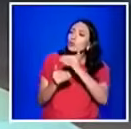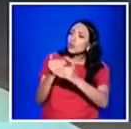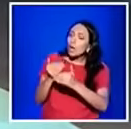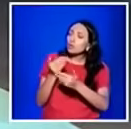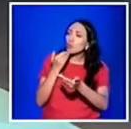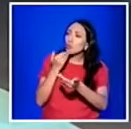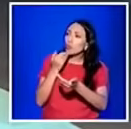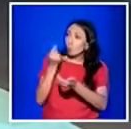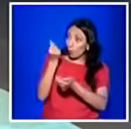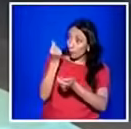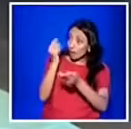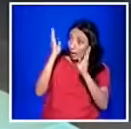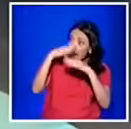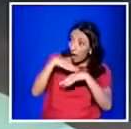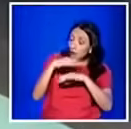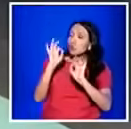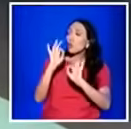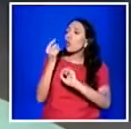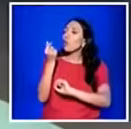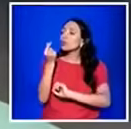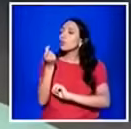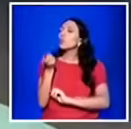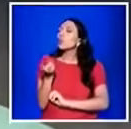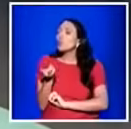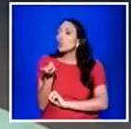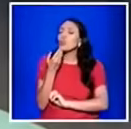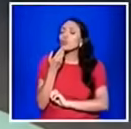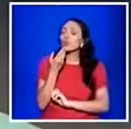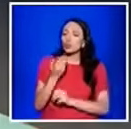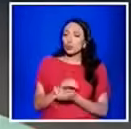tiene algún costo este proceso?